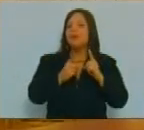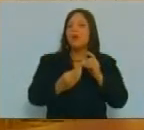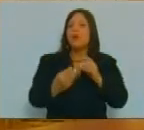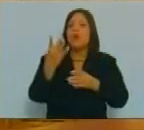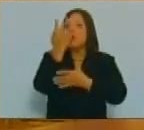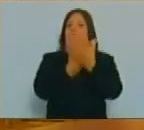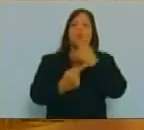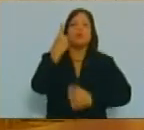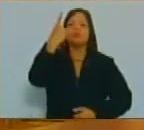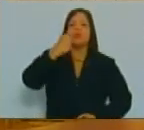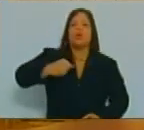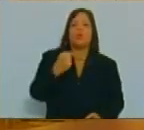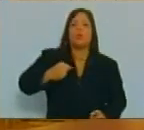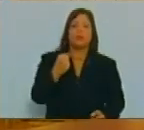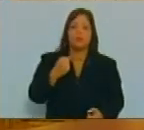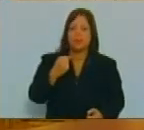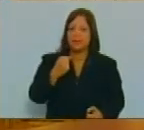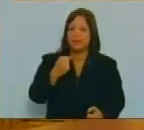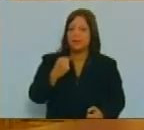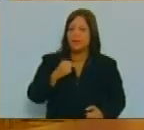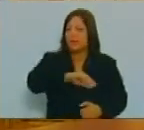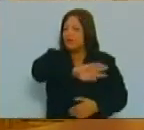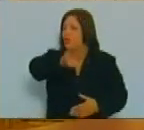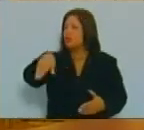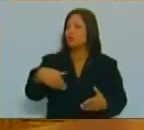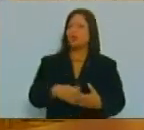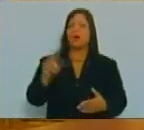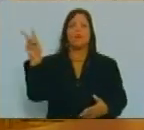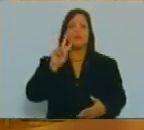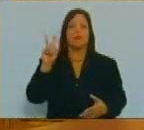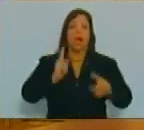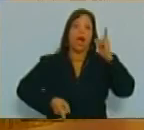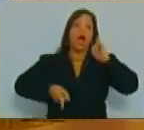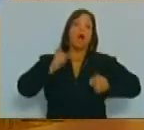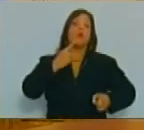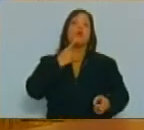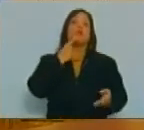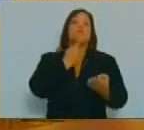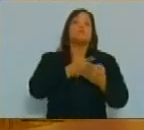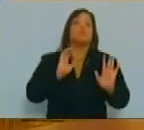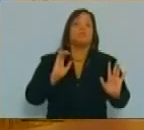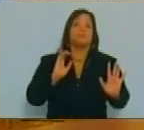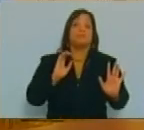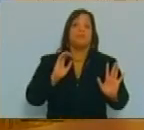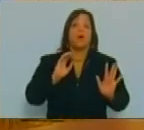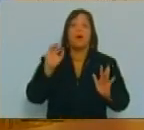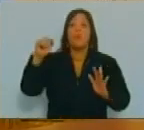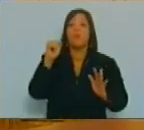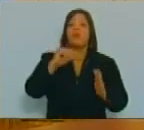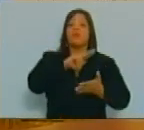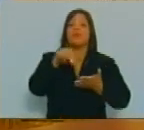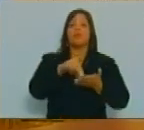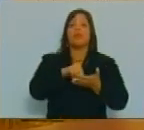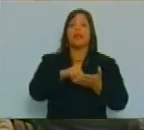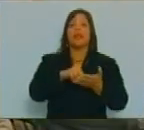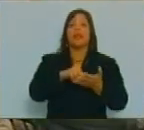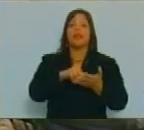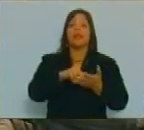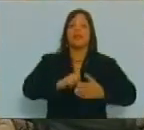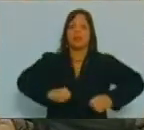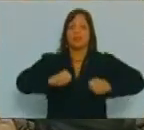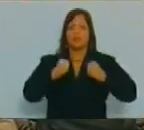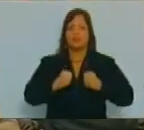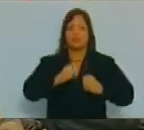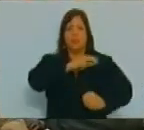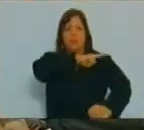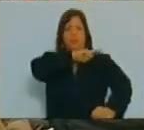cuerpo policial en el territorio nacional y que la policía nacional bolivariana se convierta en una policía robusta